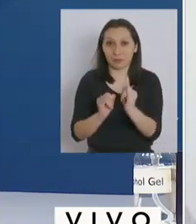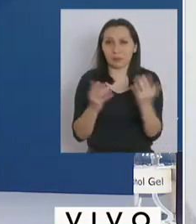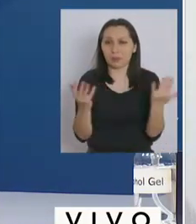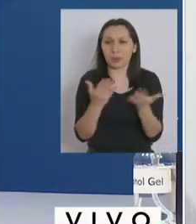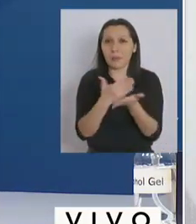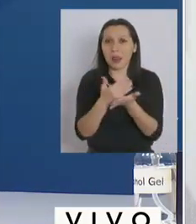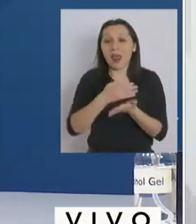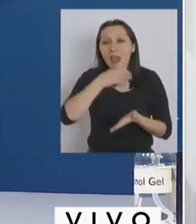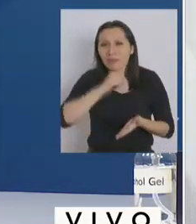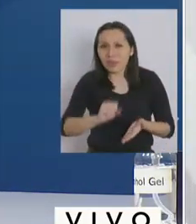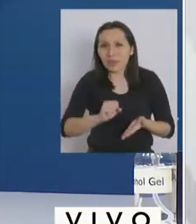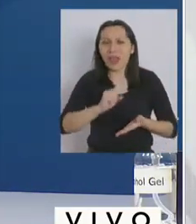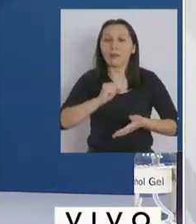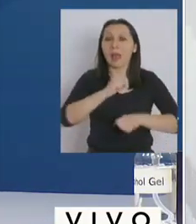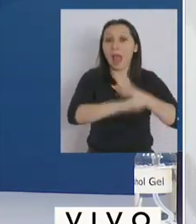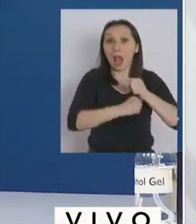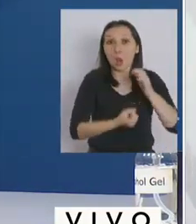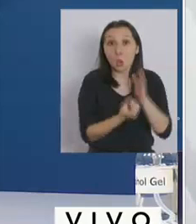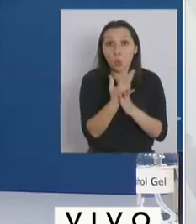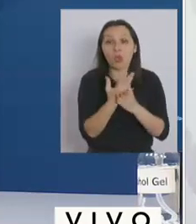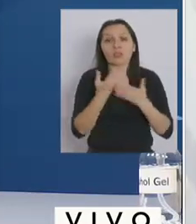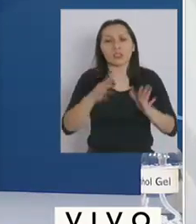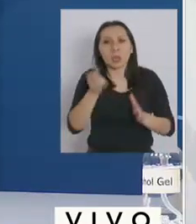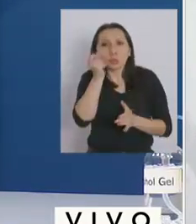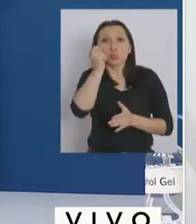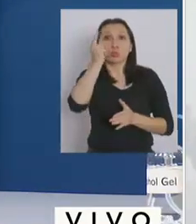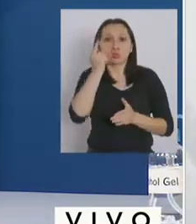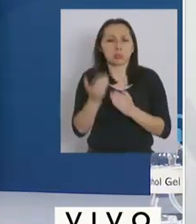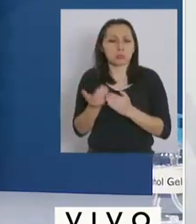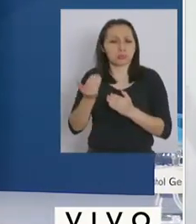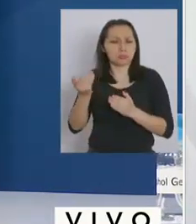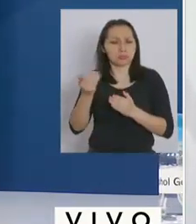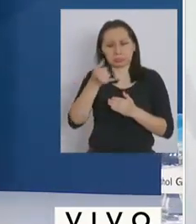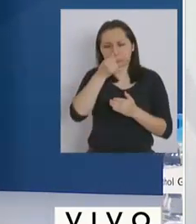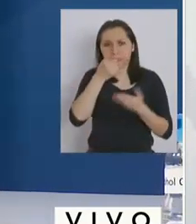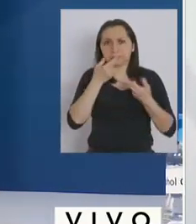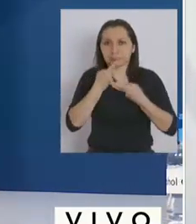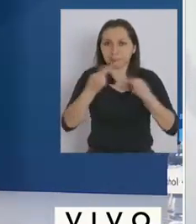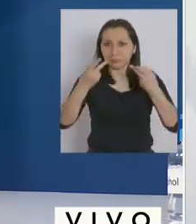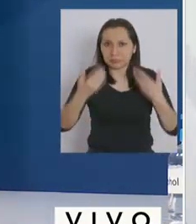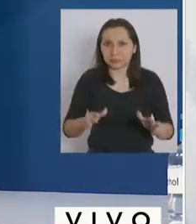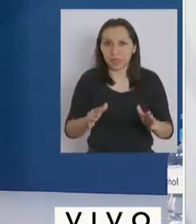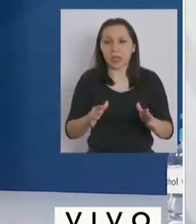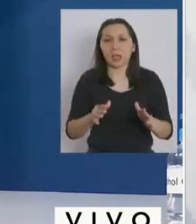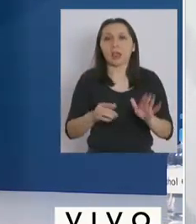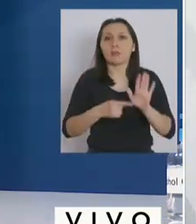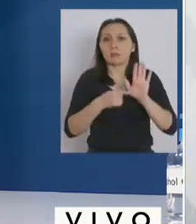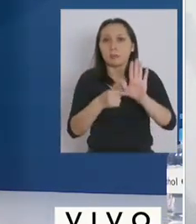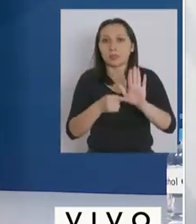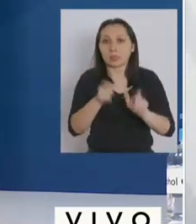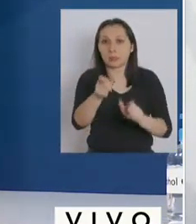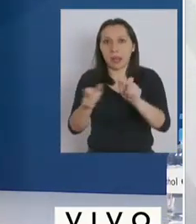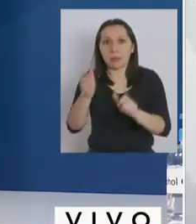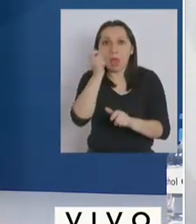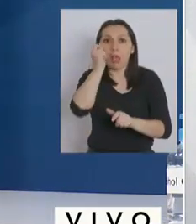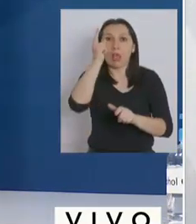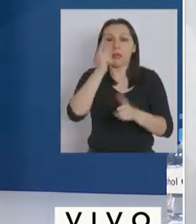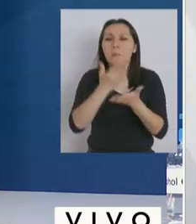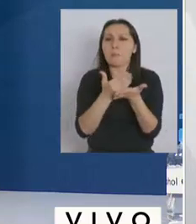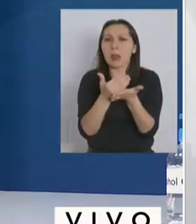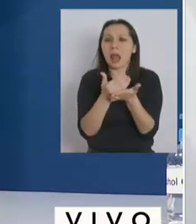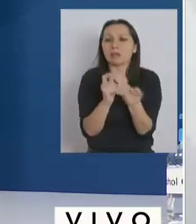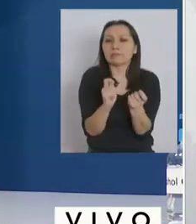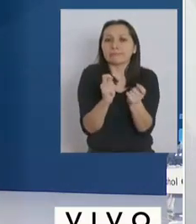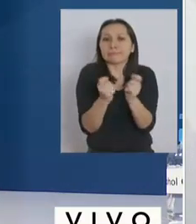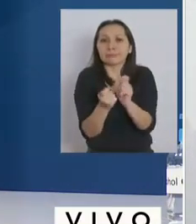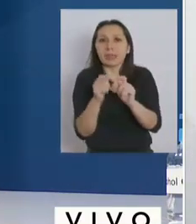el Plan Navidad como el Plan Año Nuevo, que fue conocido ya hace bastante tiempo y presentado a la comunidad, es un plan que se